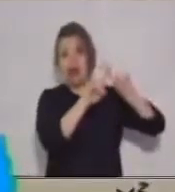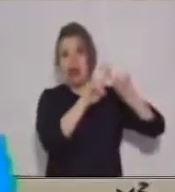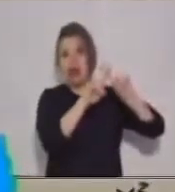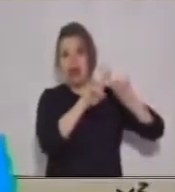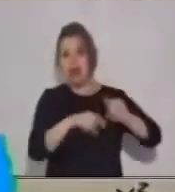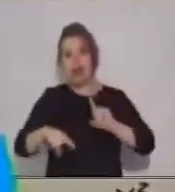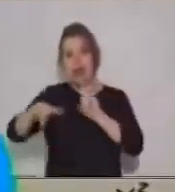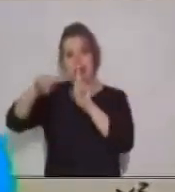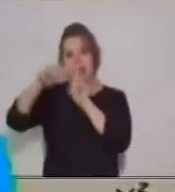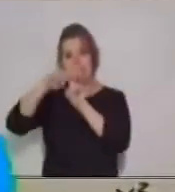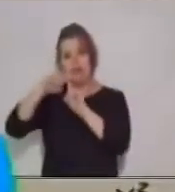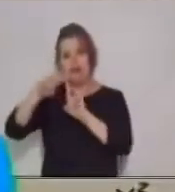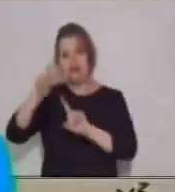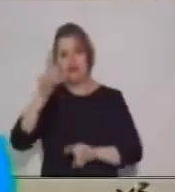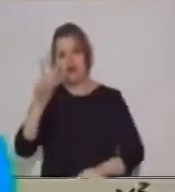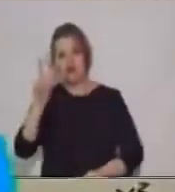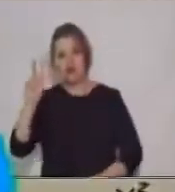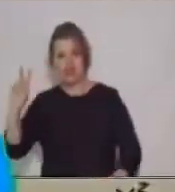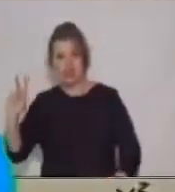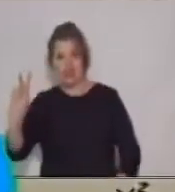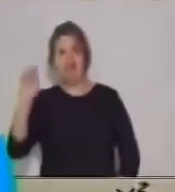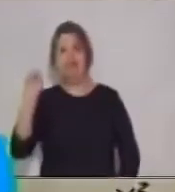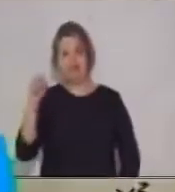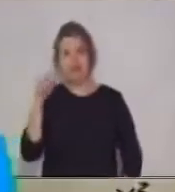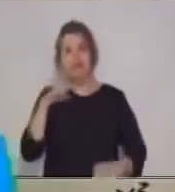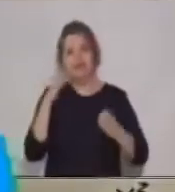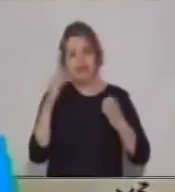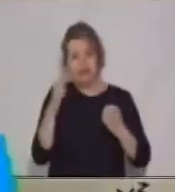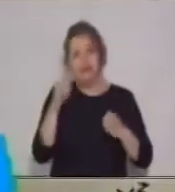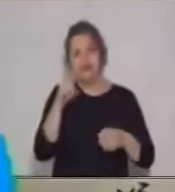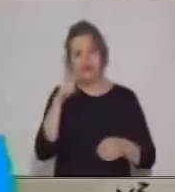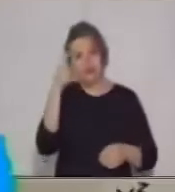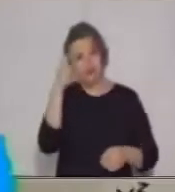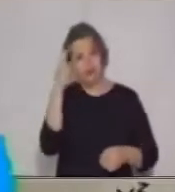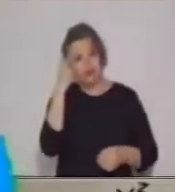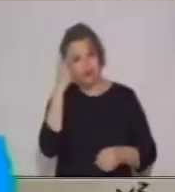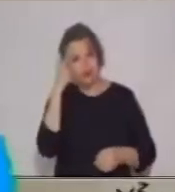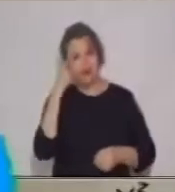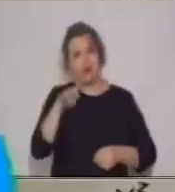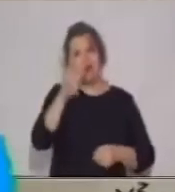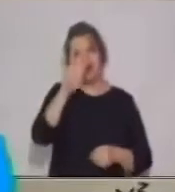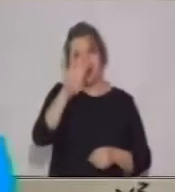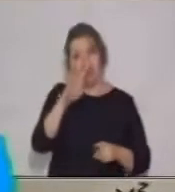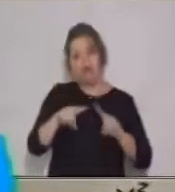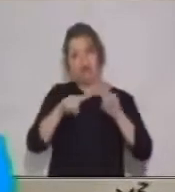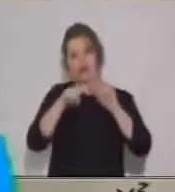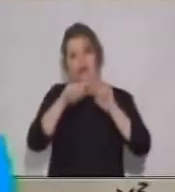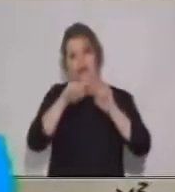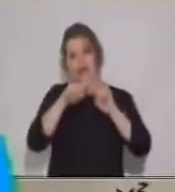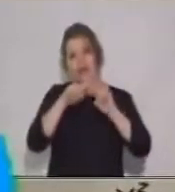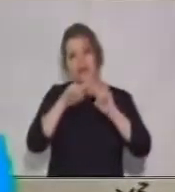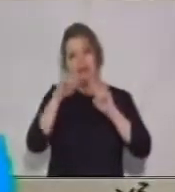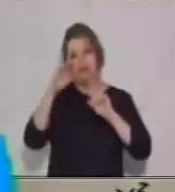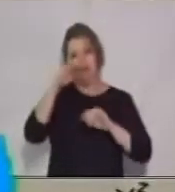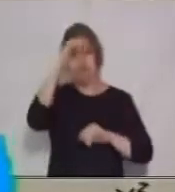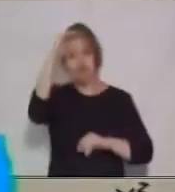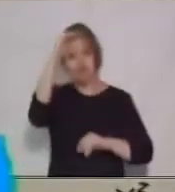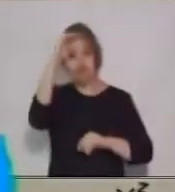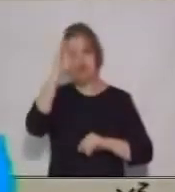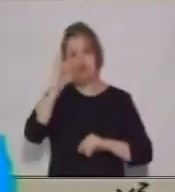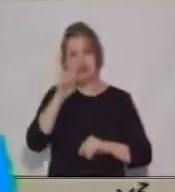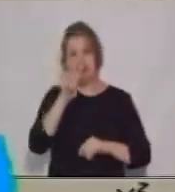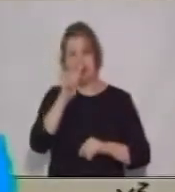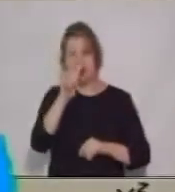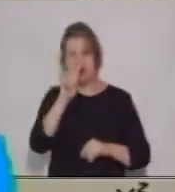2 en Y, que es la posición del foco. Y acá tenemos 4 en X y 2 en